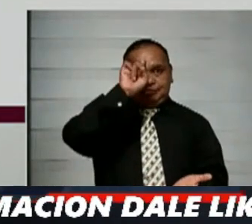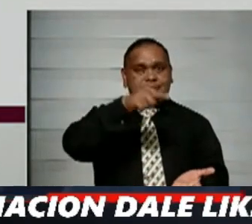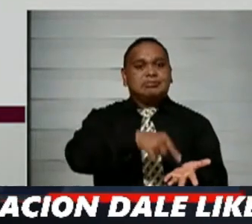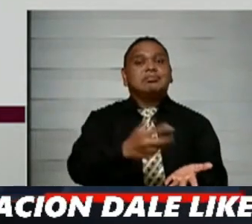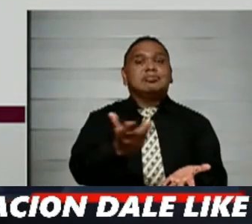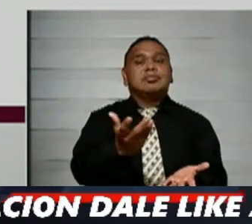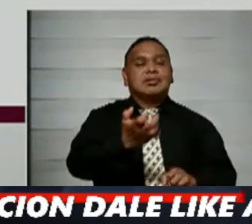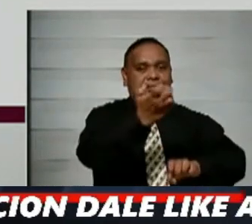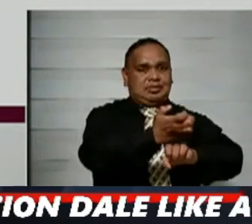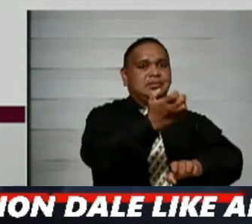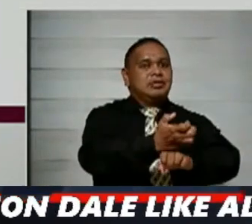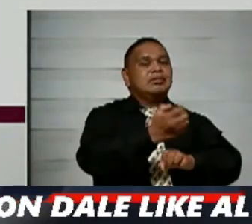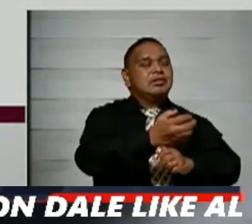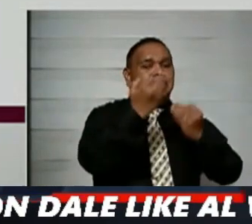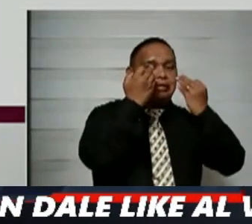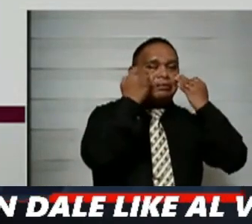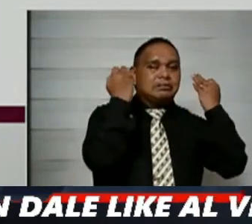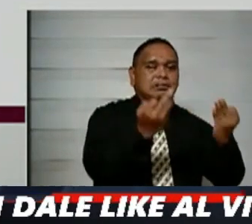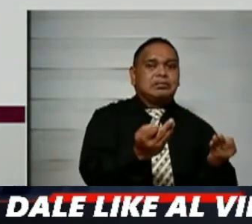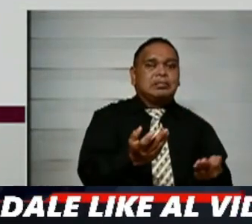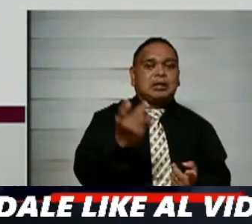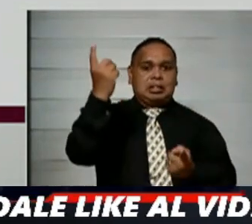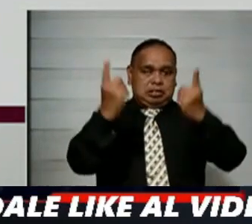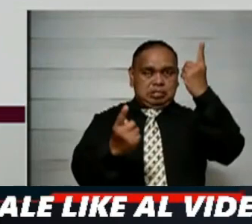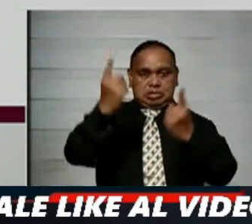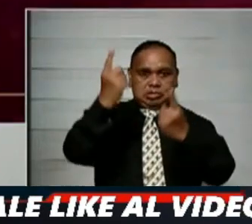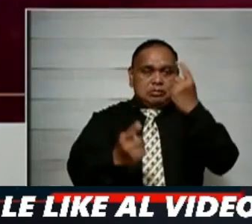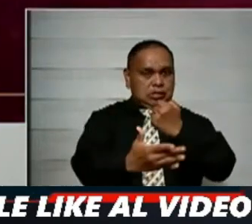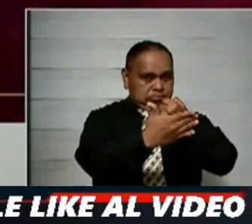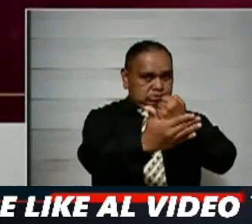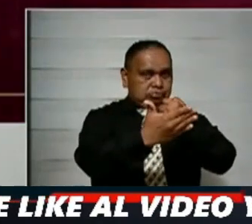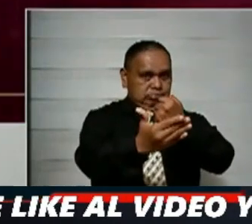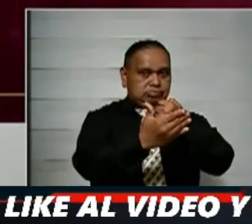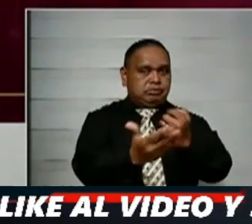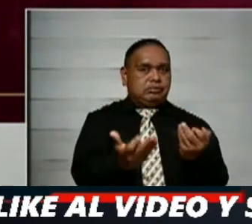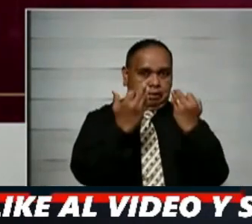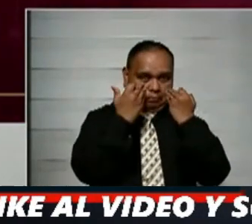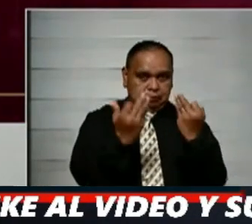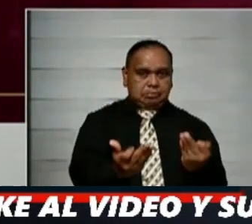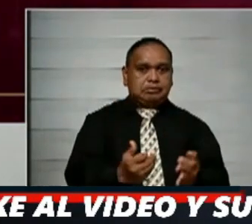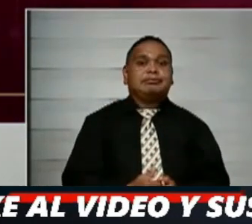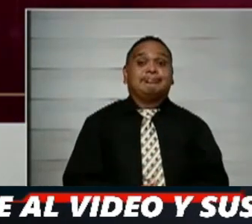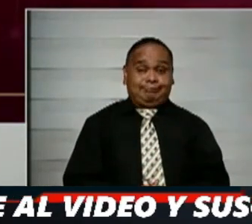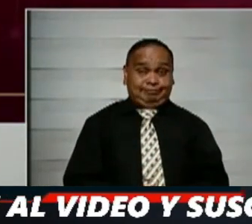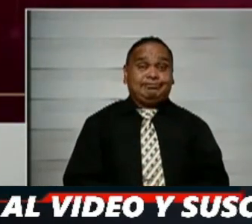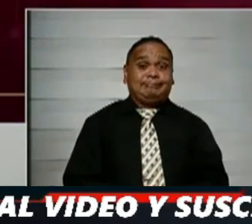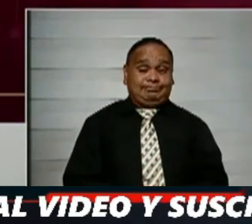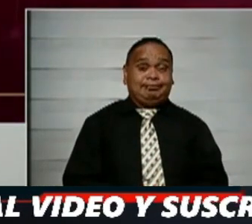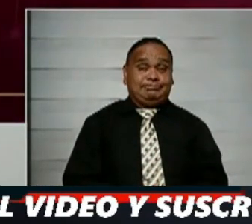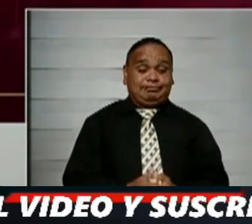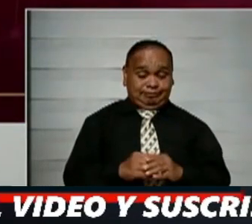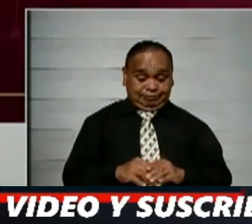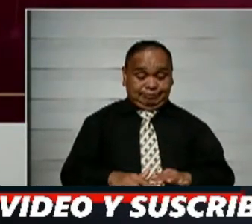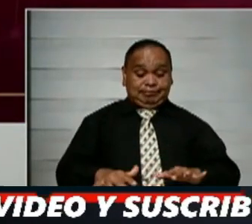estén dando cuenta, pero por las dudas ya está ahí la alerta para que vean que ellos se están extendiendo más allá. Y